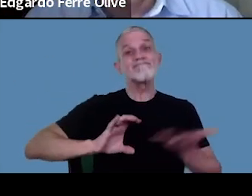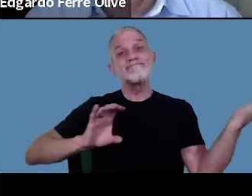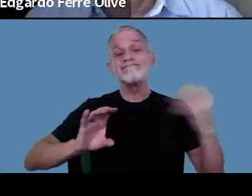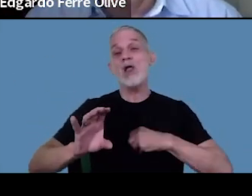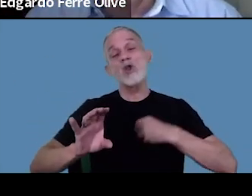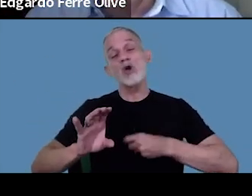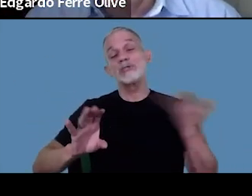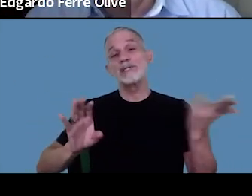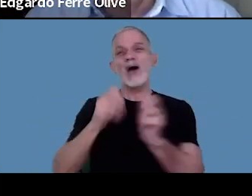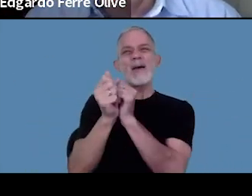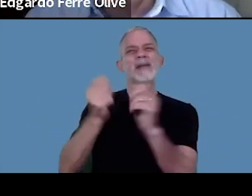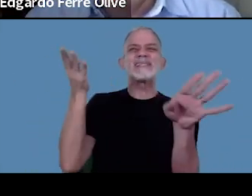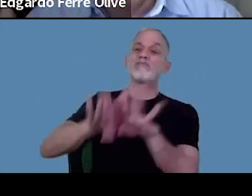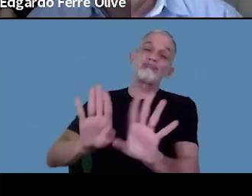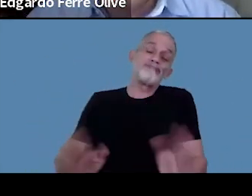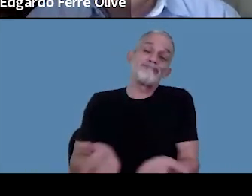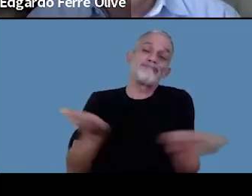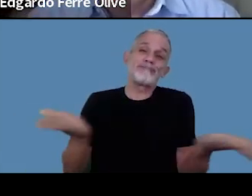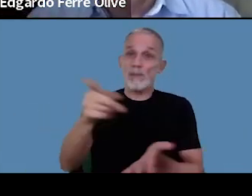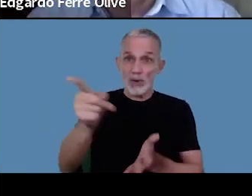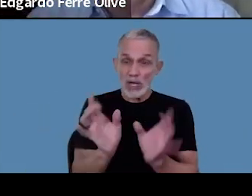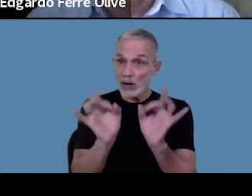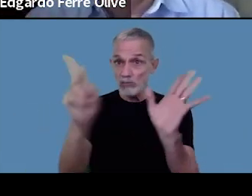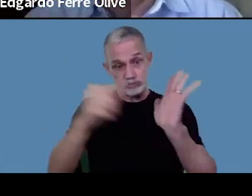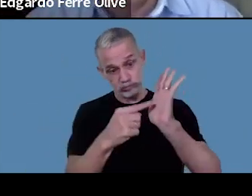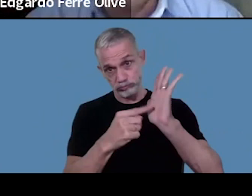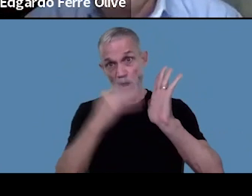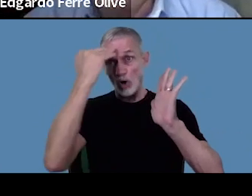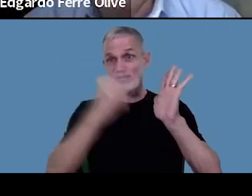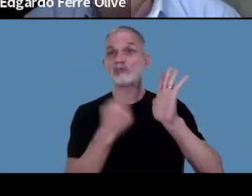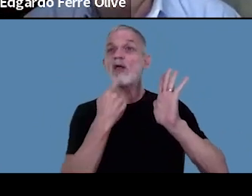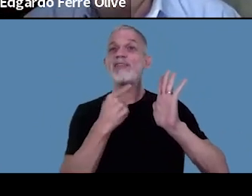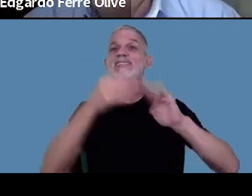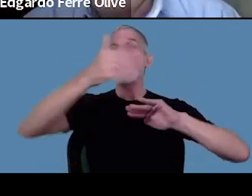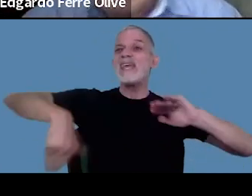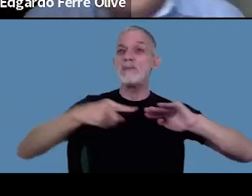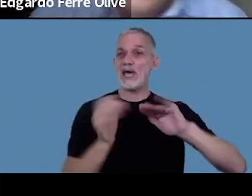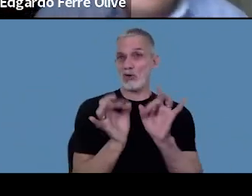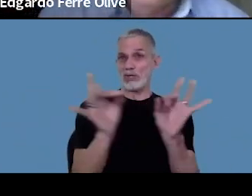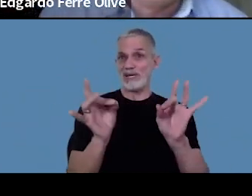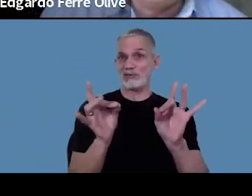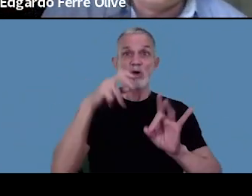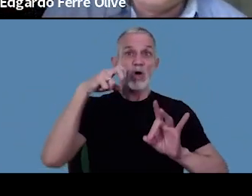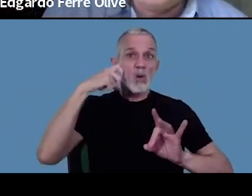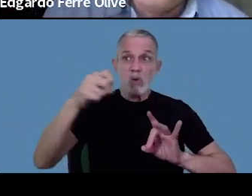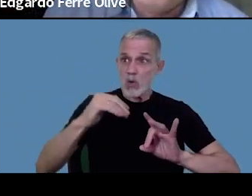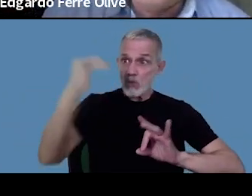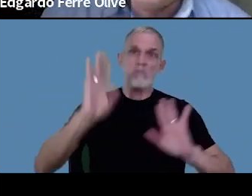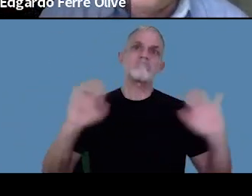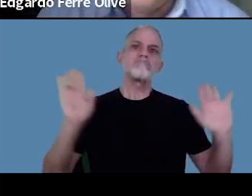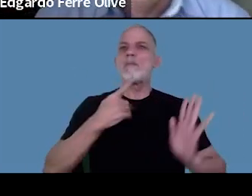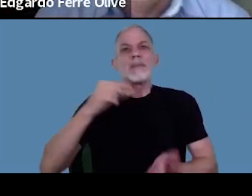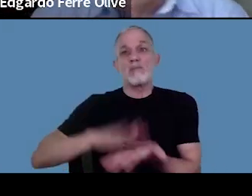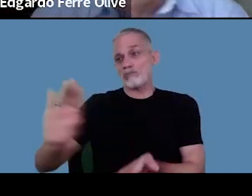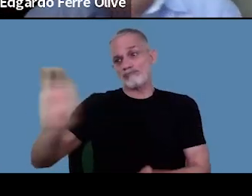cierre la empresa, quiebre, pero usted estuvo afectando un principio constitucional que es cuidar el ambiente. ¿Está bien? Hay otros tratadistas